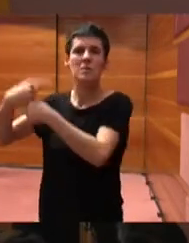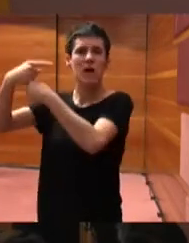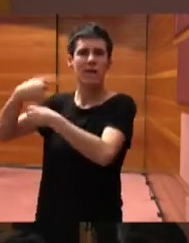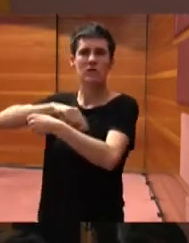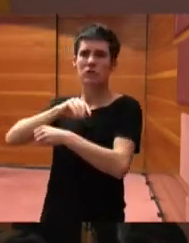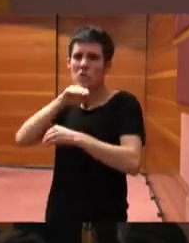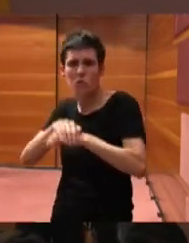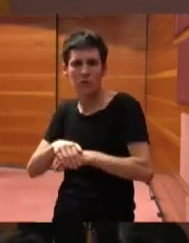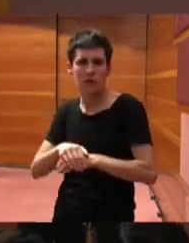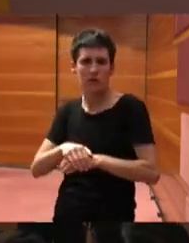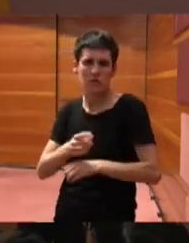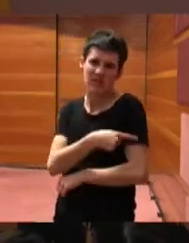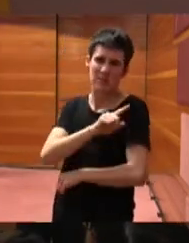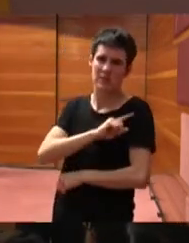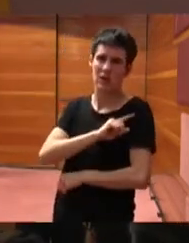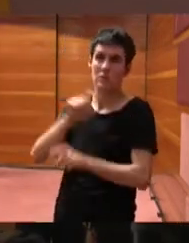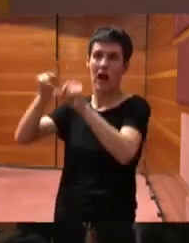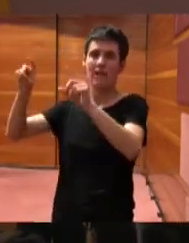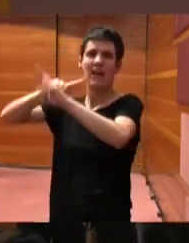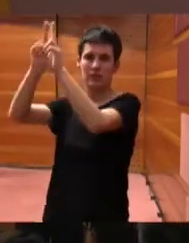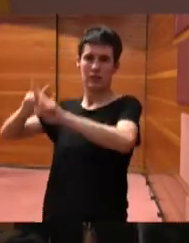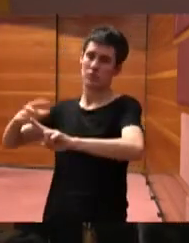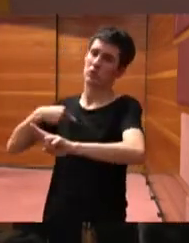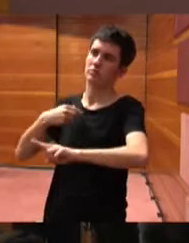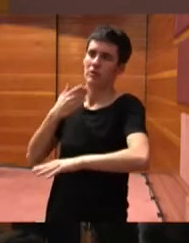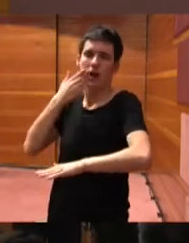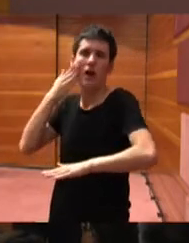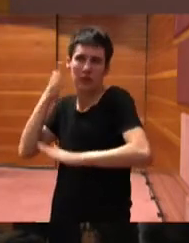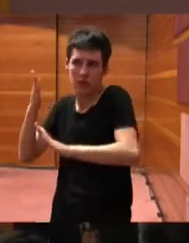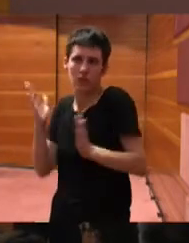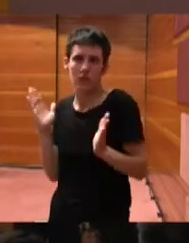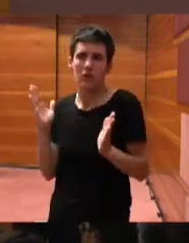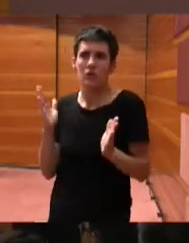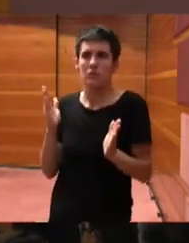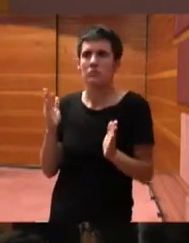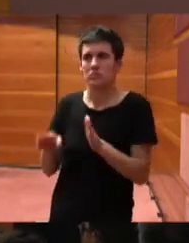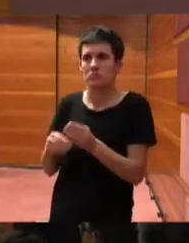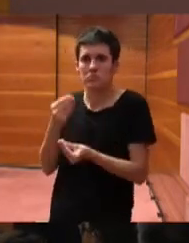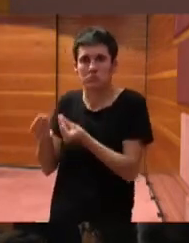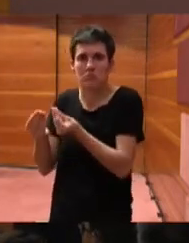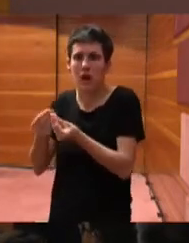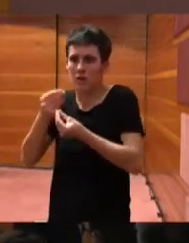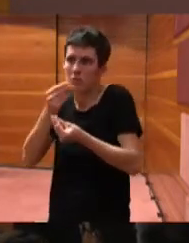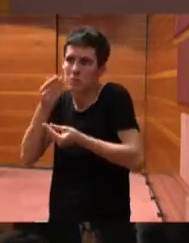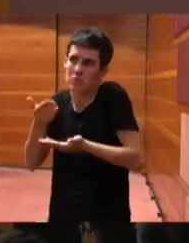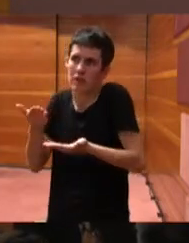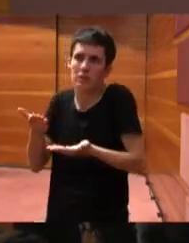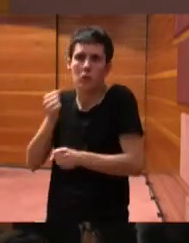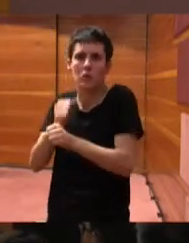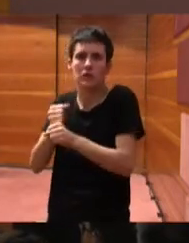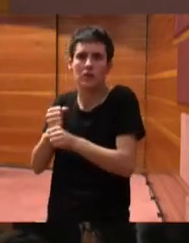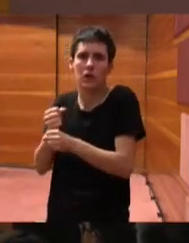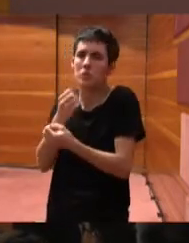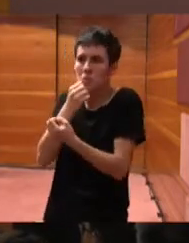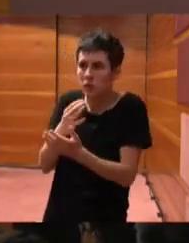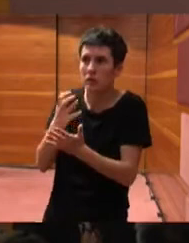Transparencia Internacional, a la cual aprecio y creo que ha hecho y está haciendo, además va mejor, un trabajo impagable. Si no iban a